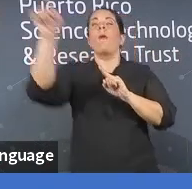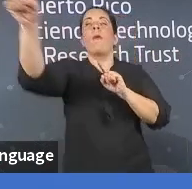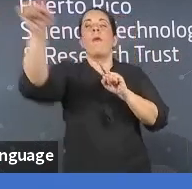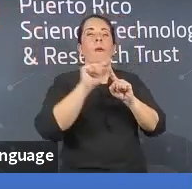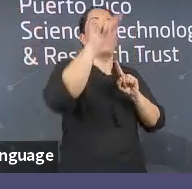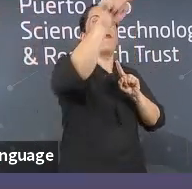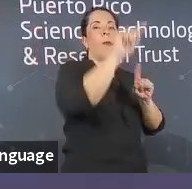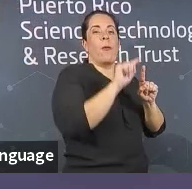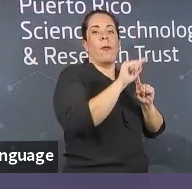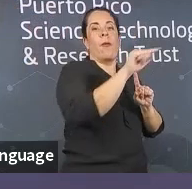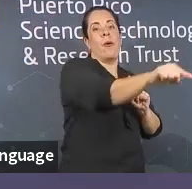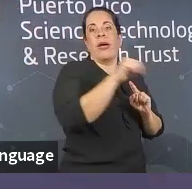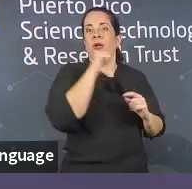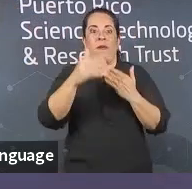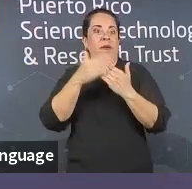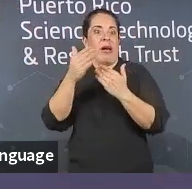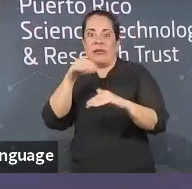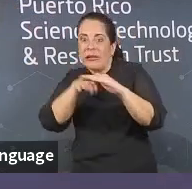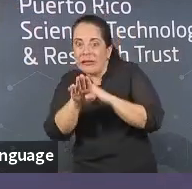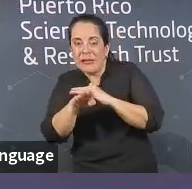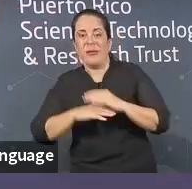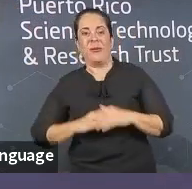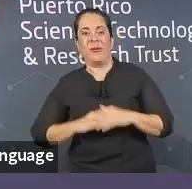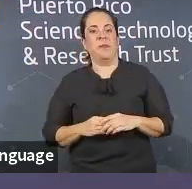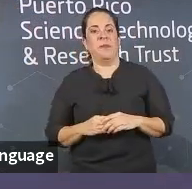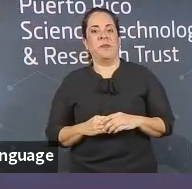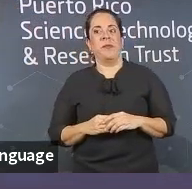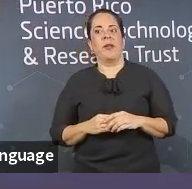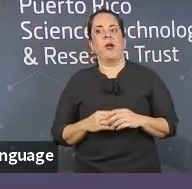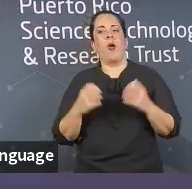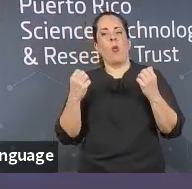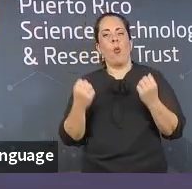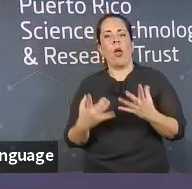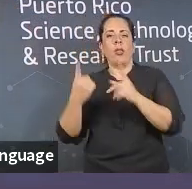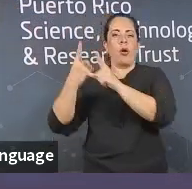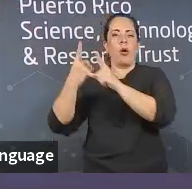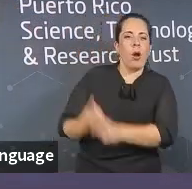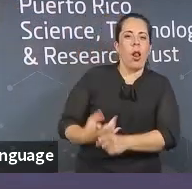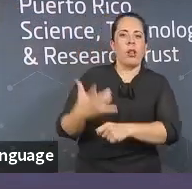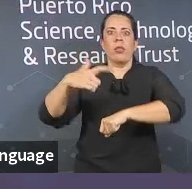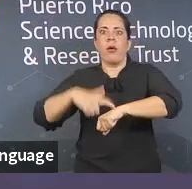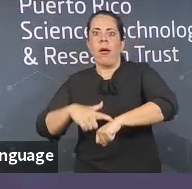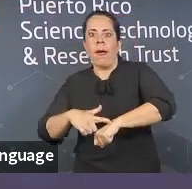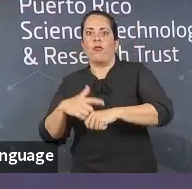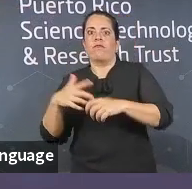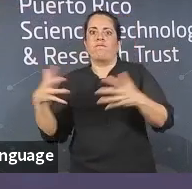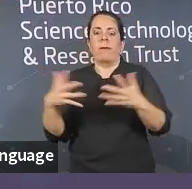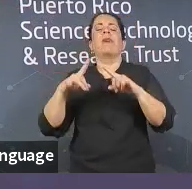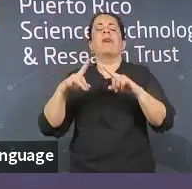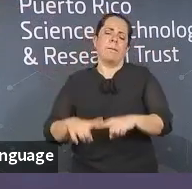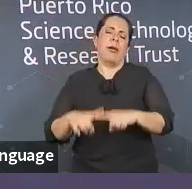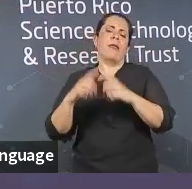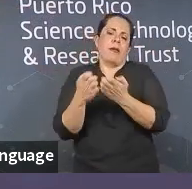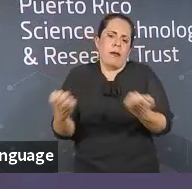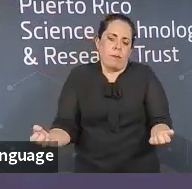estaban de fácil disposición. Entonces, ¿cada cuánto tenemos que hacer esto? Bueno, depende mucho del equipo. Hay muchos